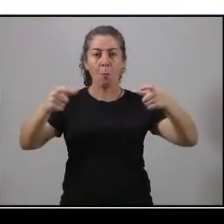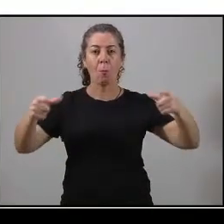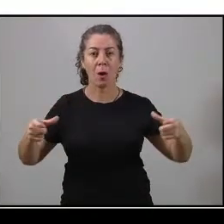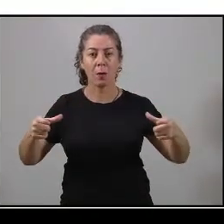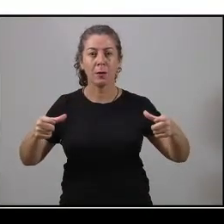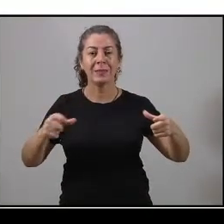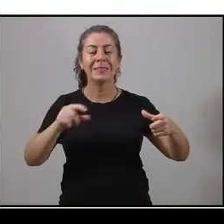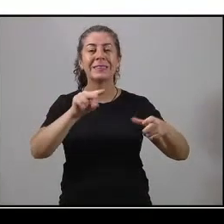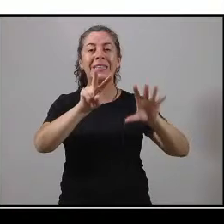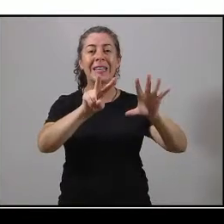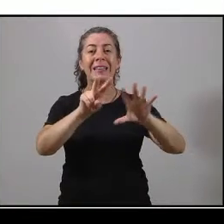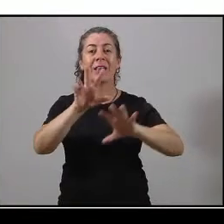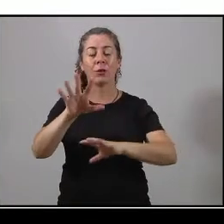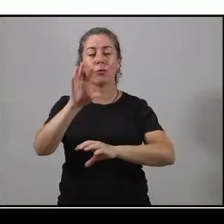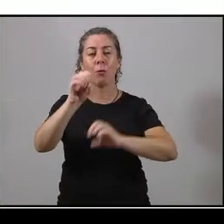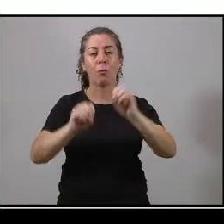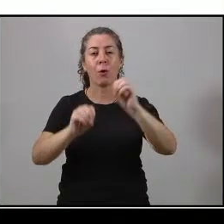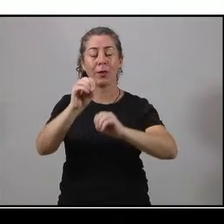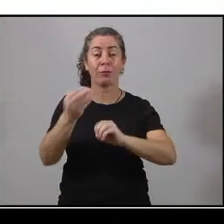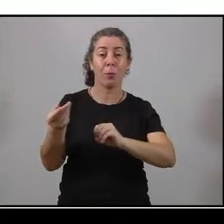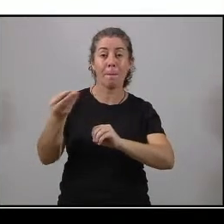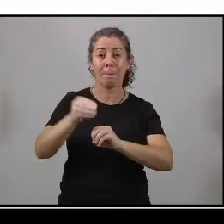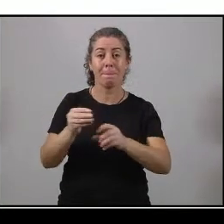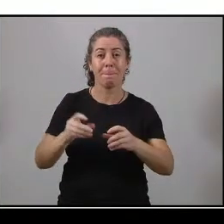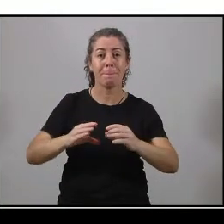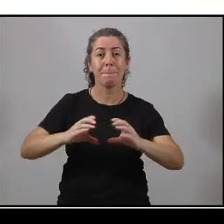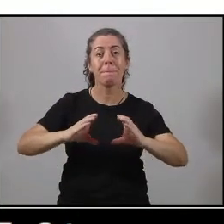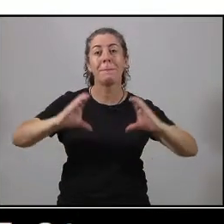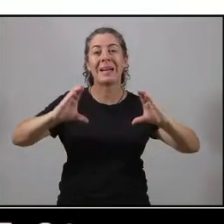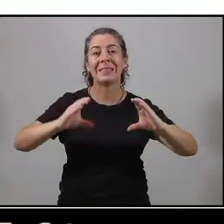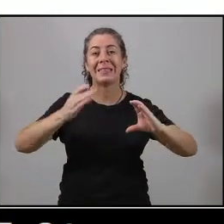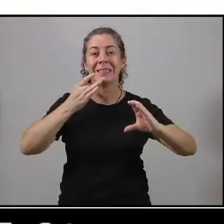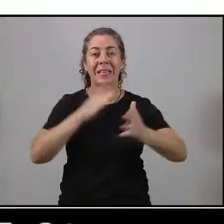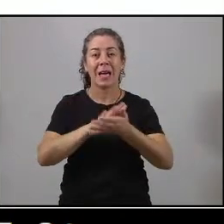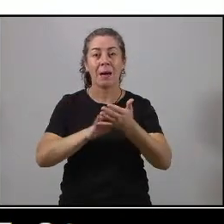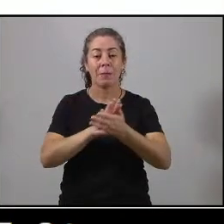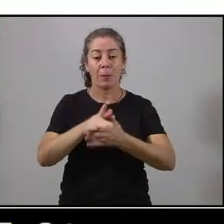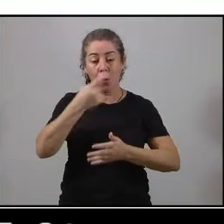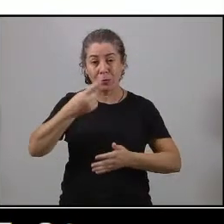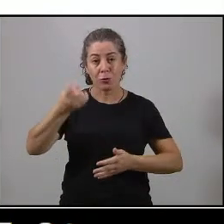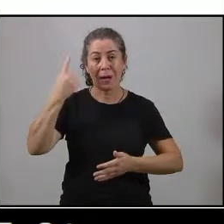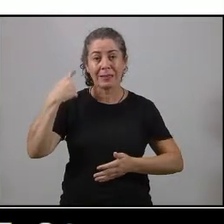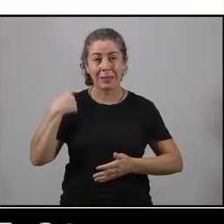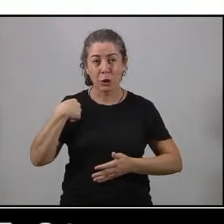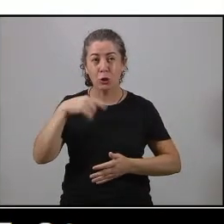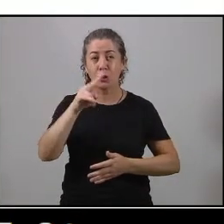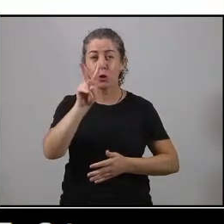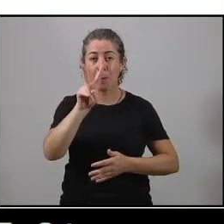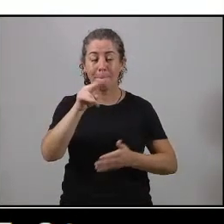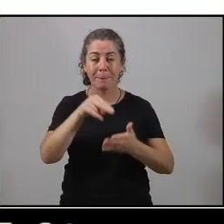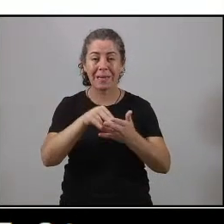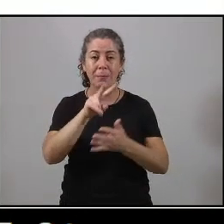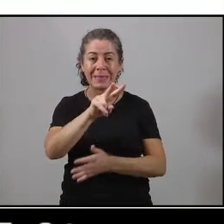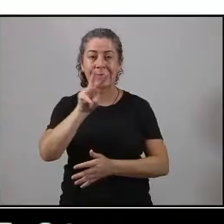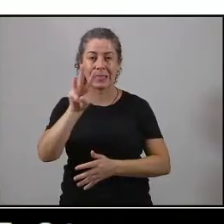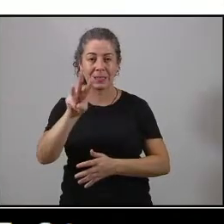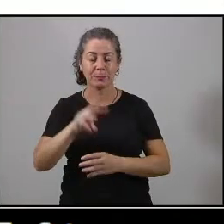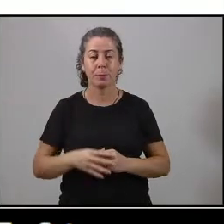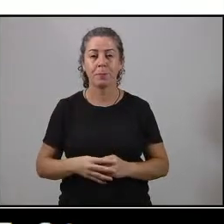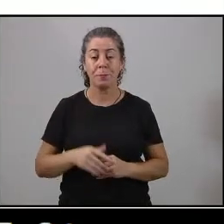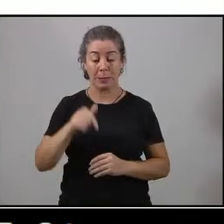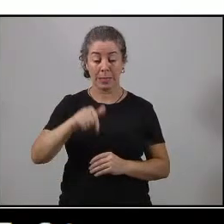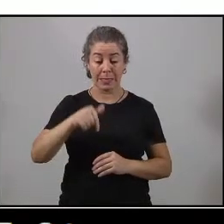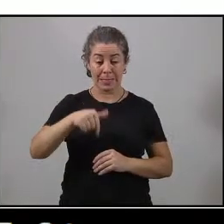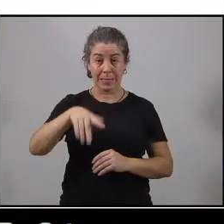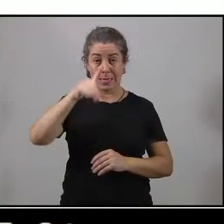un 75% con respecto a la partida de la anualidad anterior, del año 2023. Este